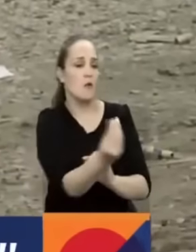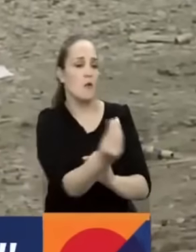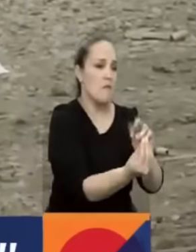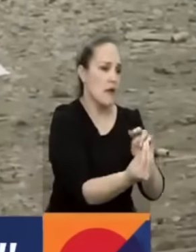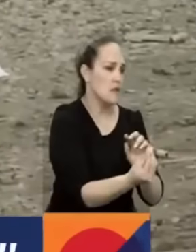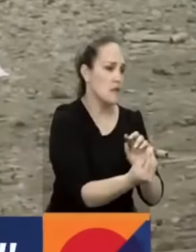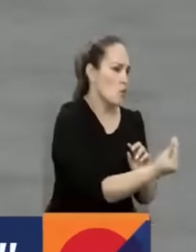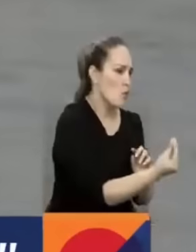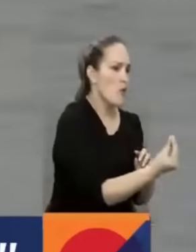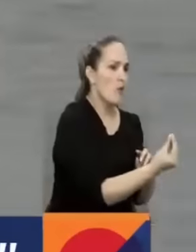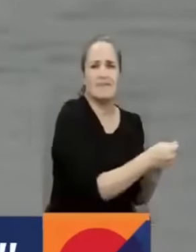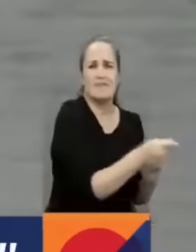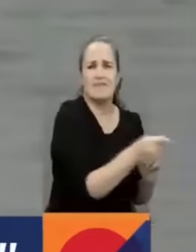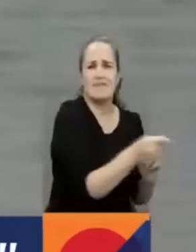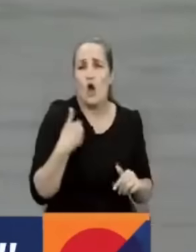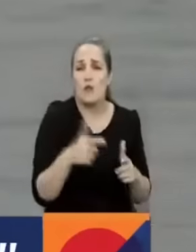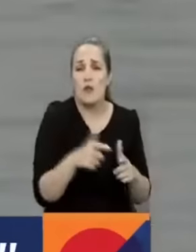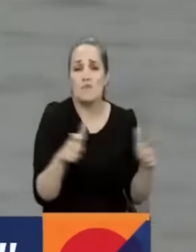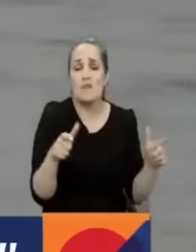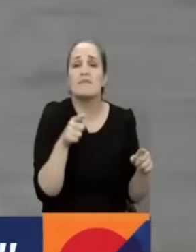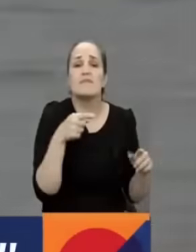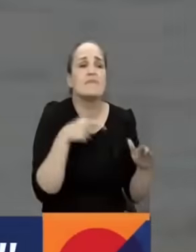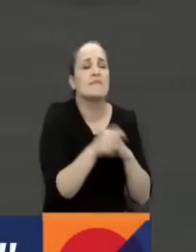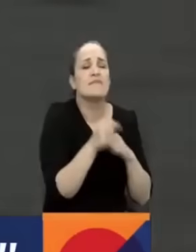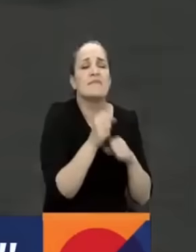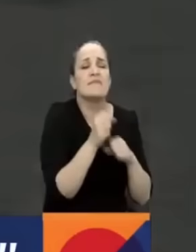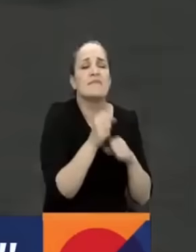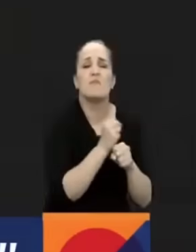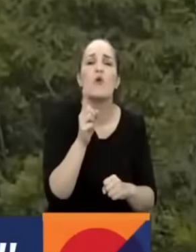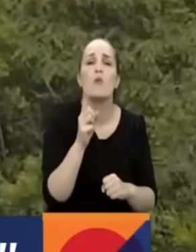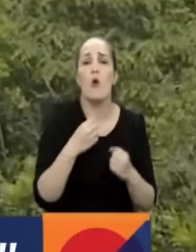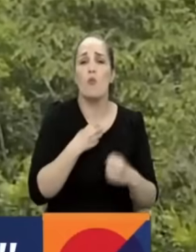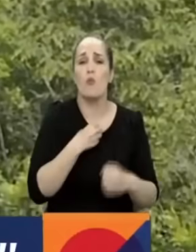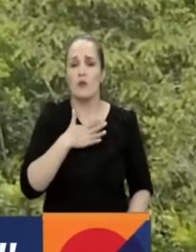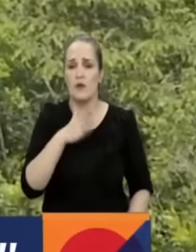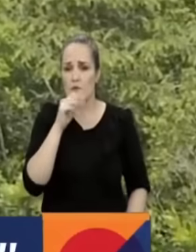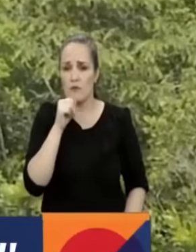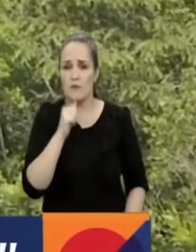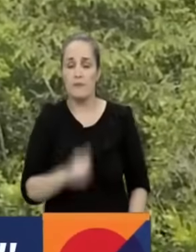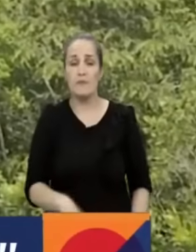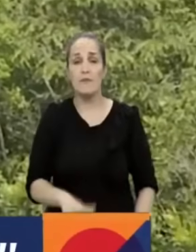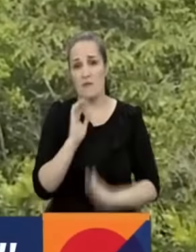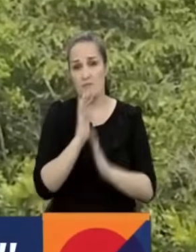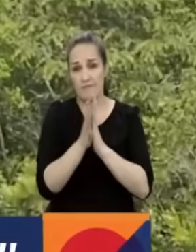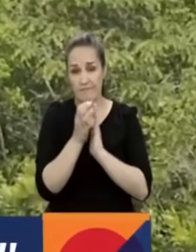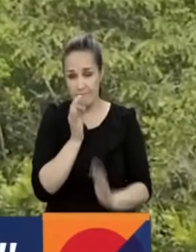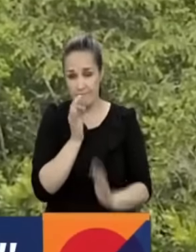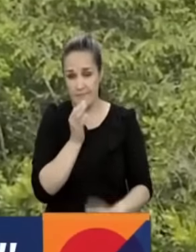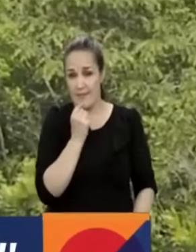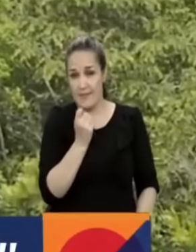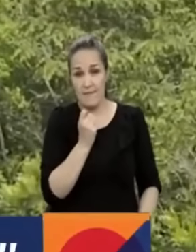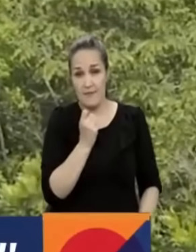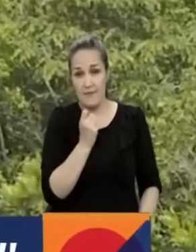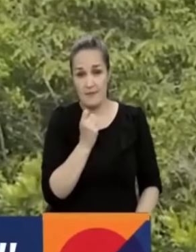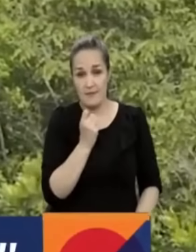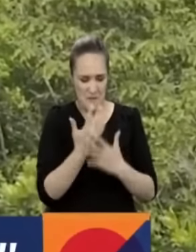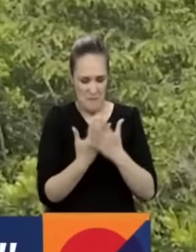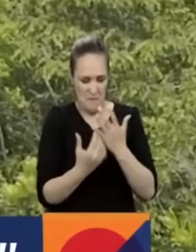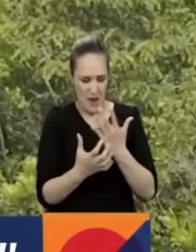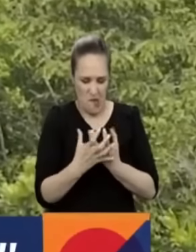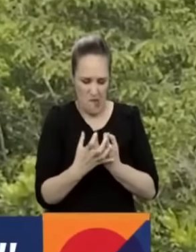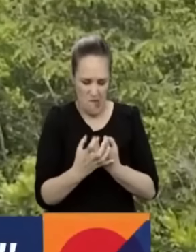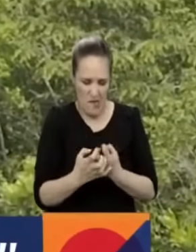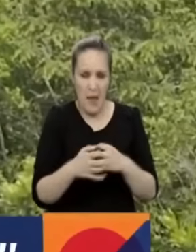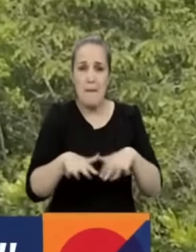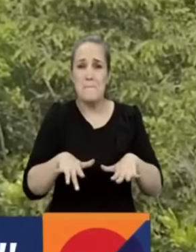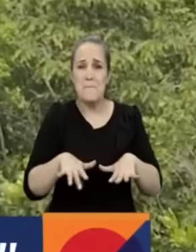quienes aseguran que llegaron ahí por falta de oportunidades. La minería es muy difícil, es uno de los trabajos más difíciles. Se le dañan las manos a uno, se le dañan los